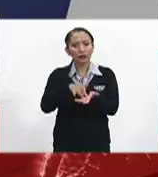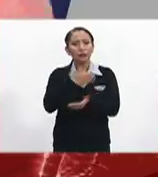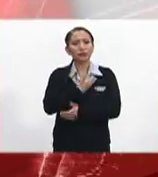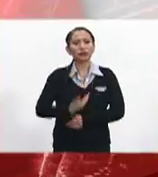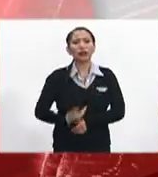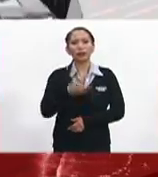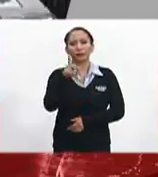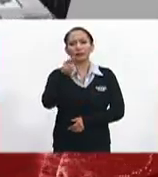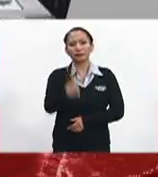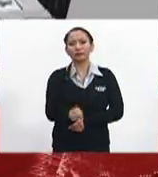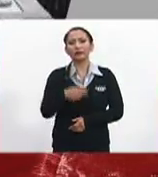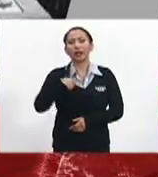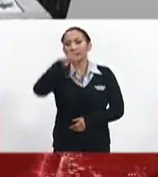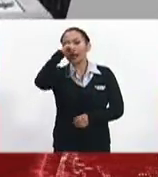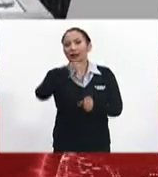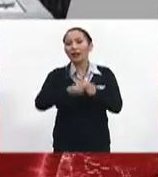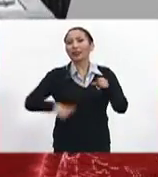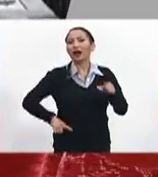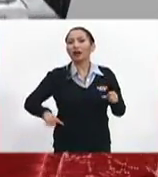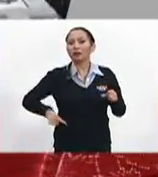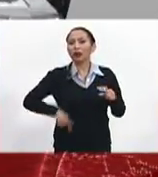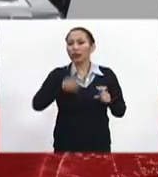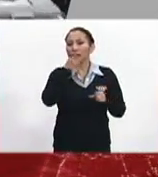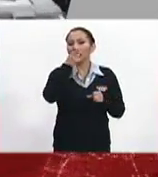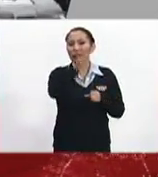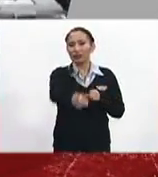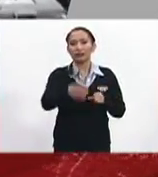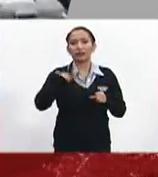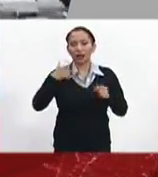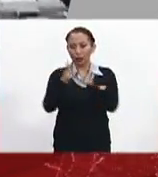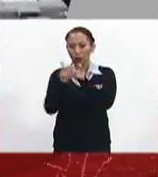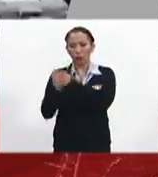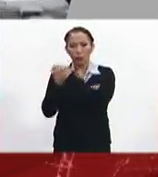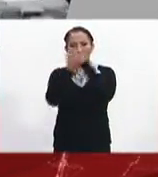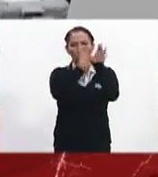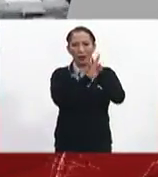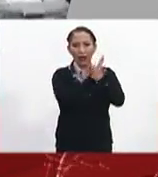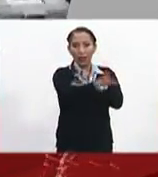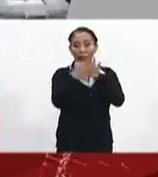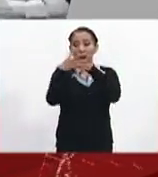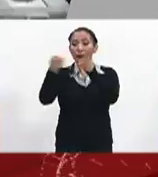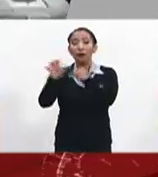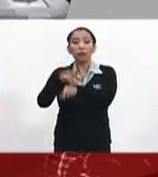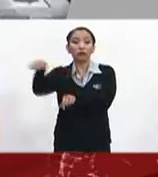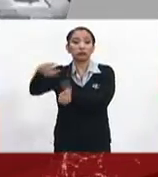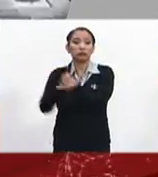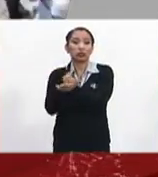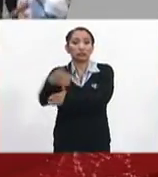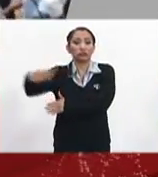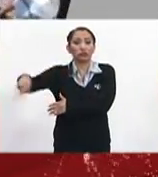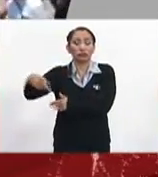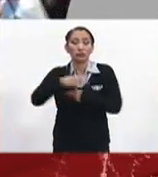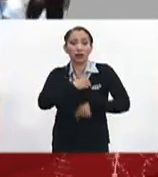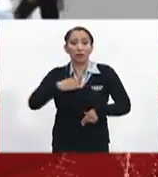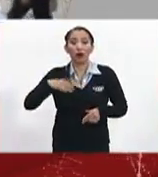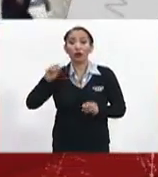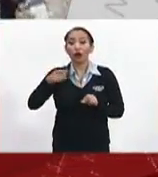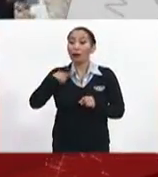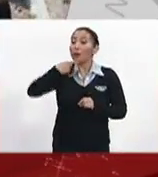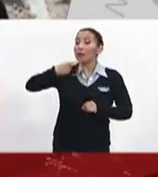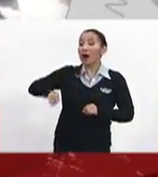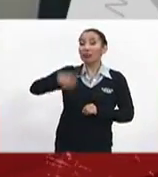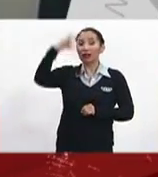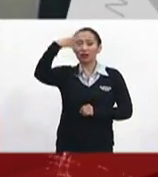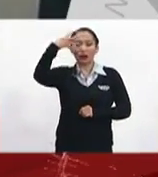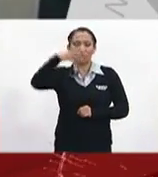presidente. La Secretaría de Gobernación reitera que la caravana migrante se disolvió por decisión propia y no por señalamientos